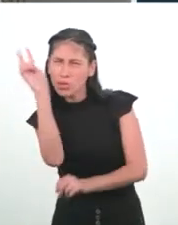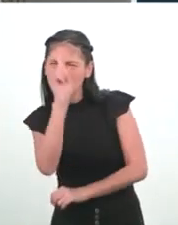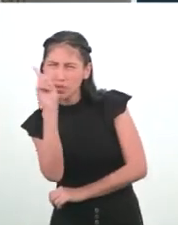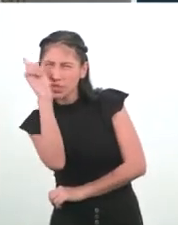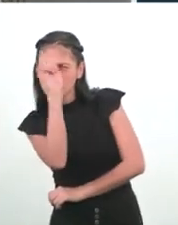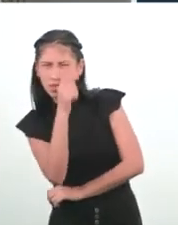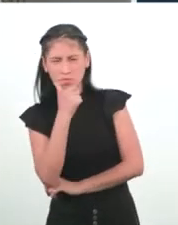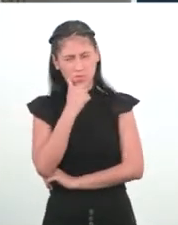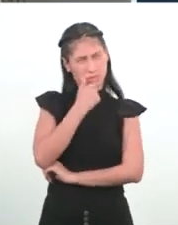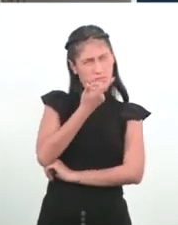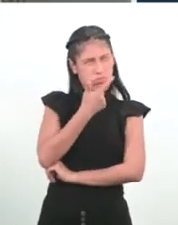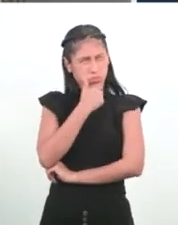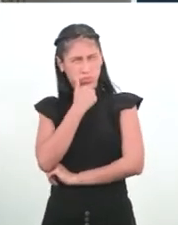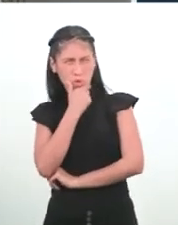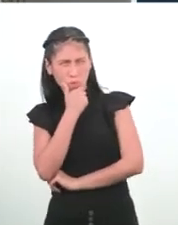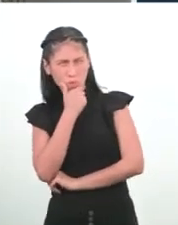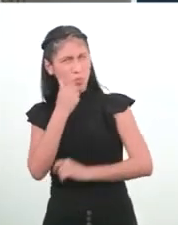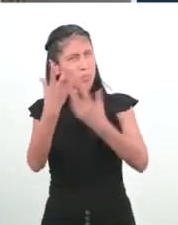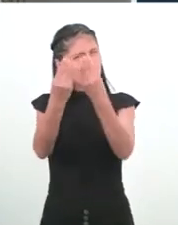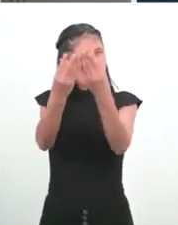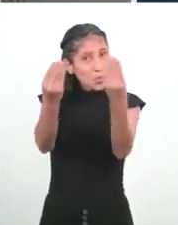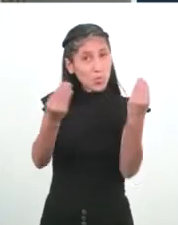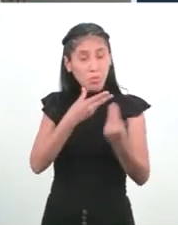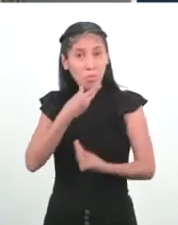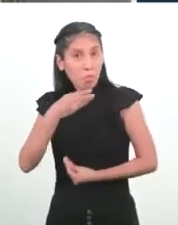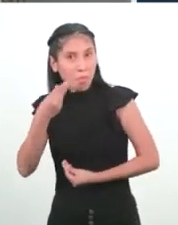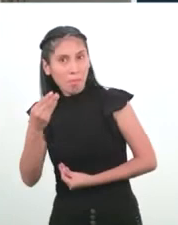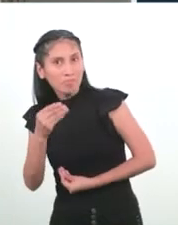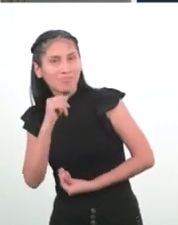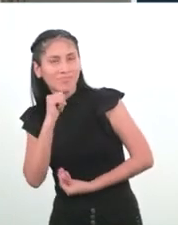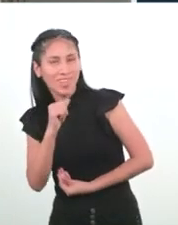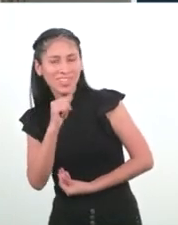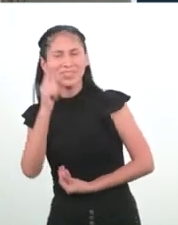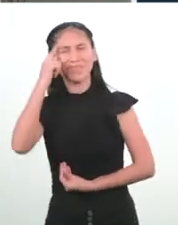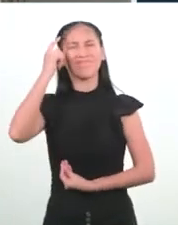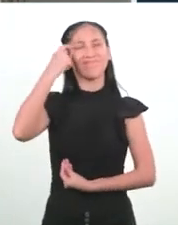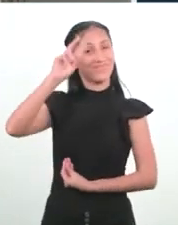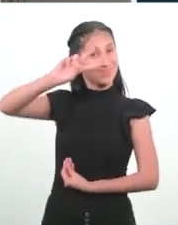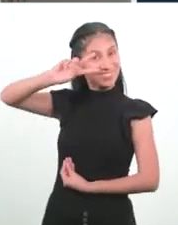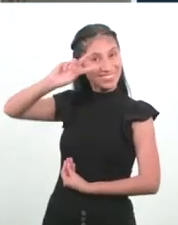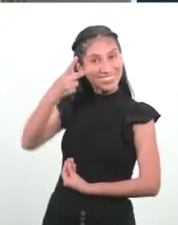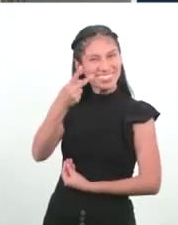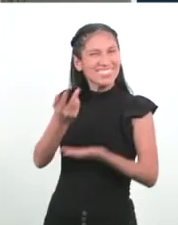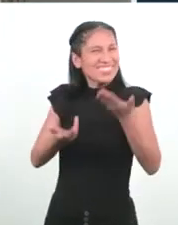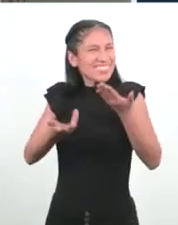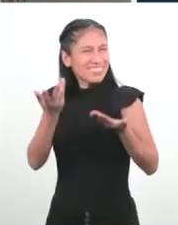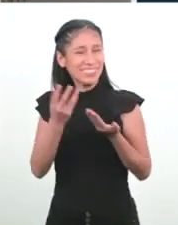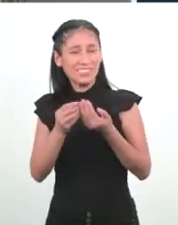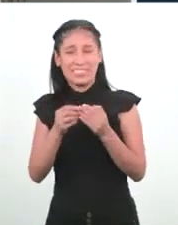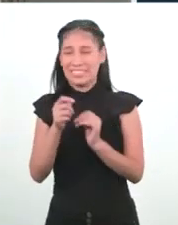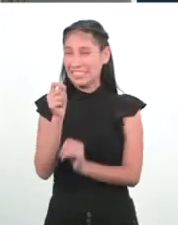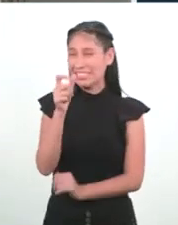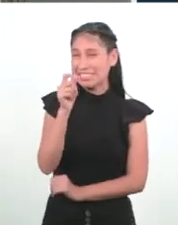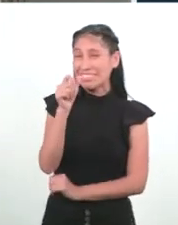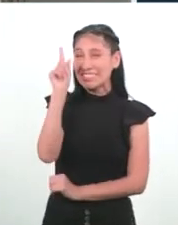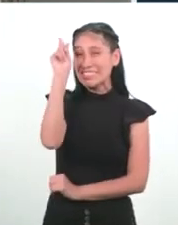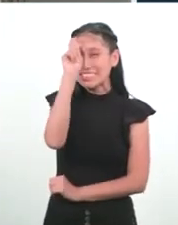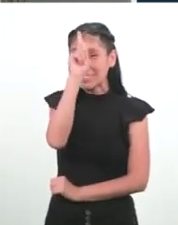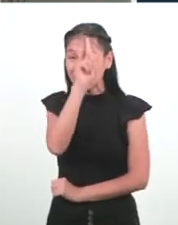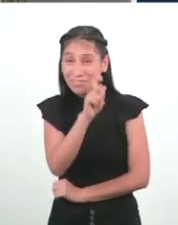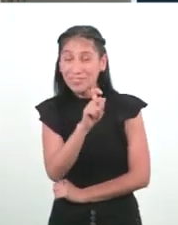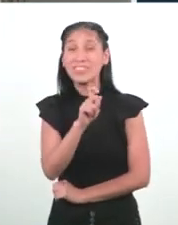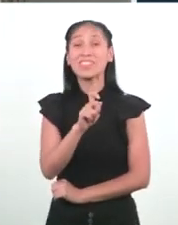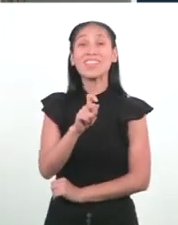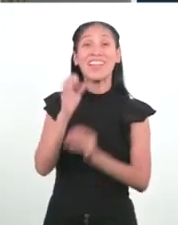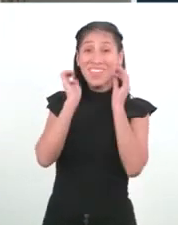talento, hay mucha demanda por programadores y no habían suficientes en el mercado. Y la segunda cosa es que fue casi imposible encontrar